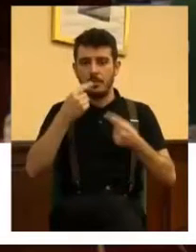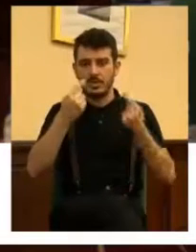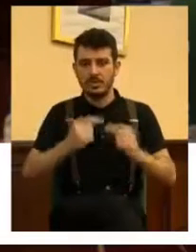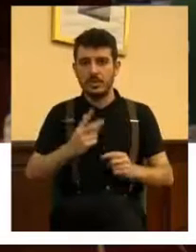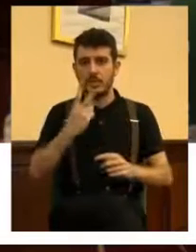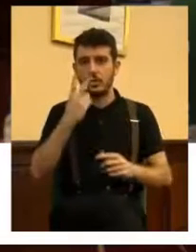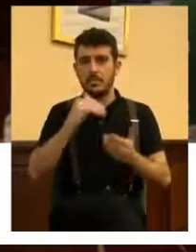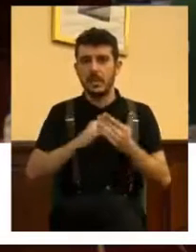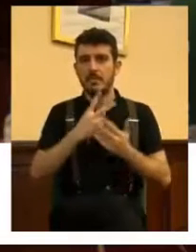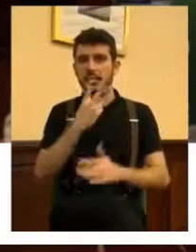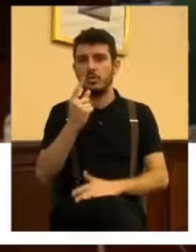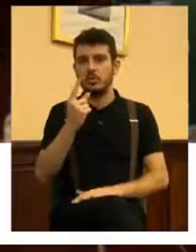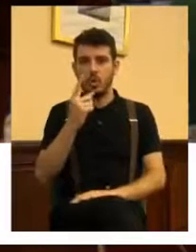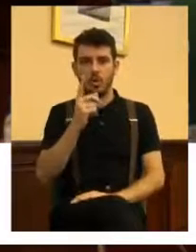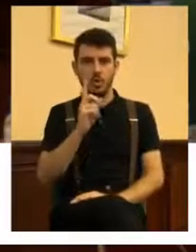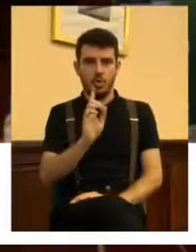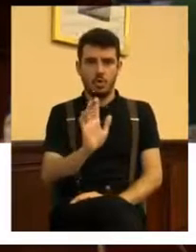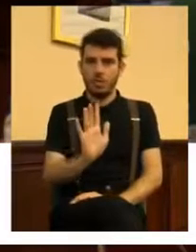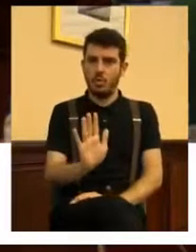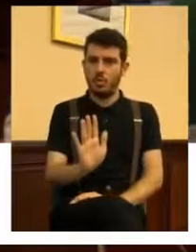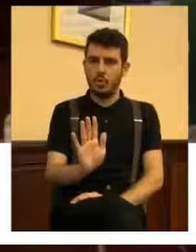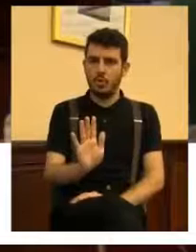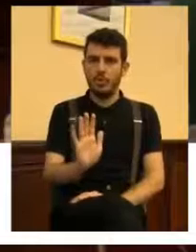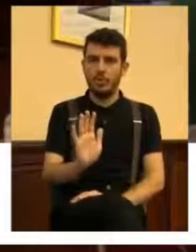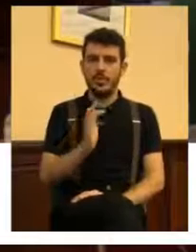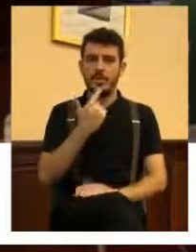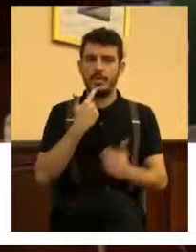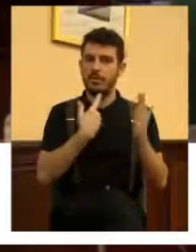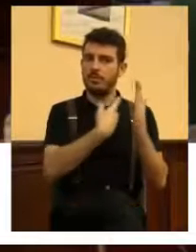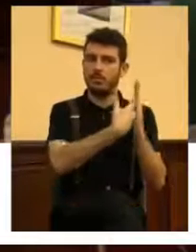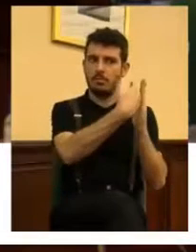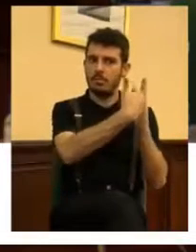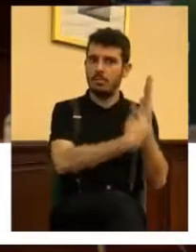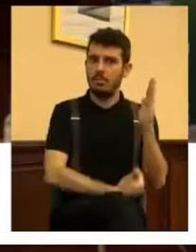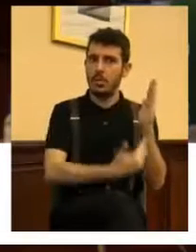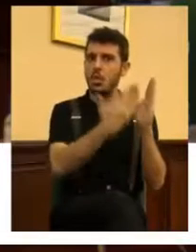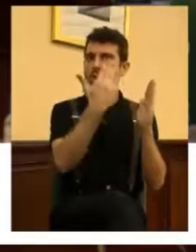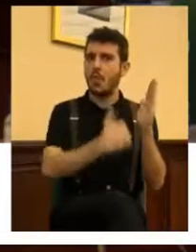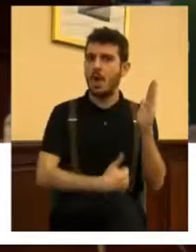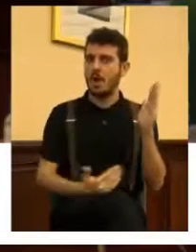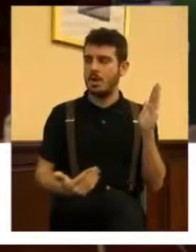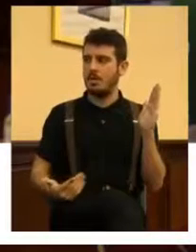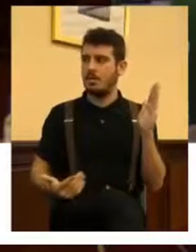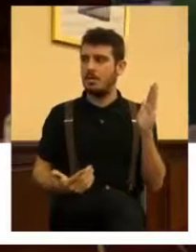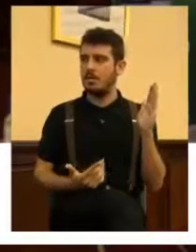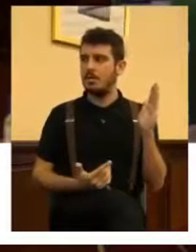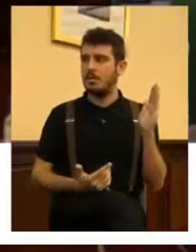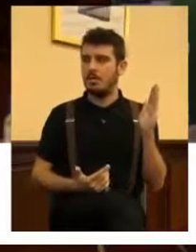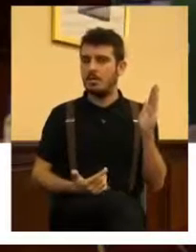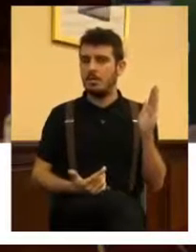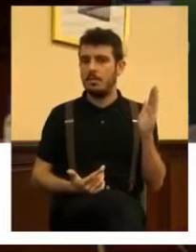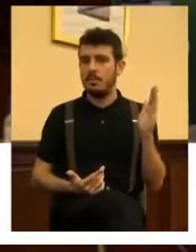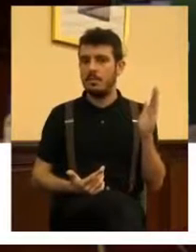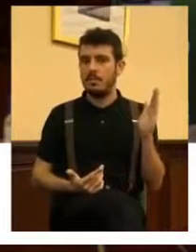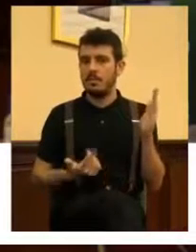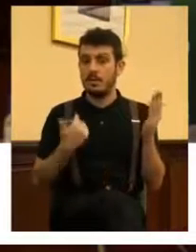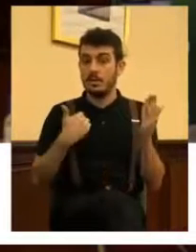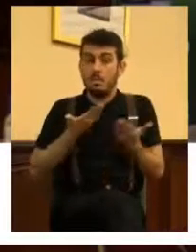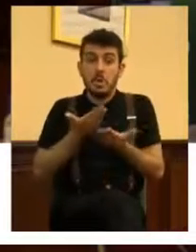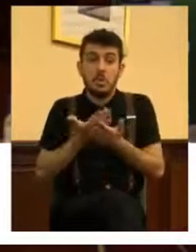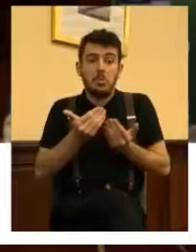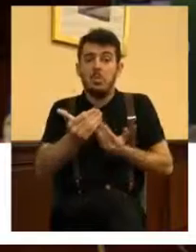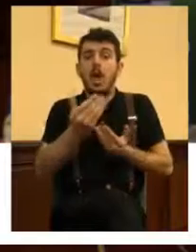presupuestos de 2021, por ejemplo. No lo pone en absolutamente ninguna línea del mandato. Hemos pedido que se